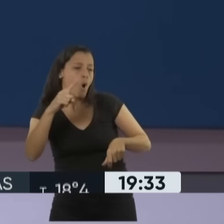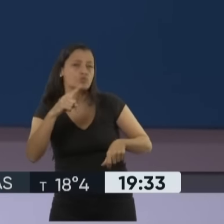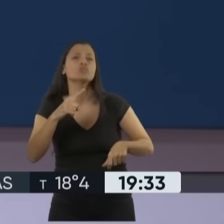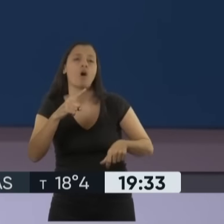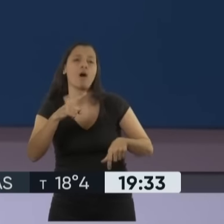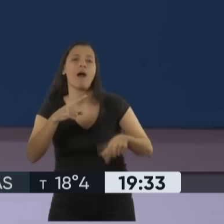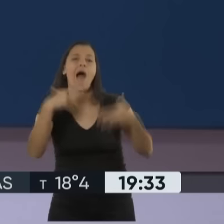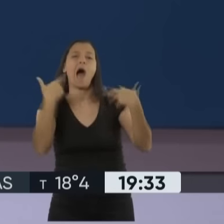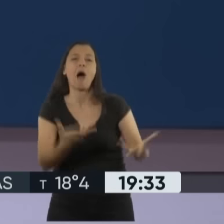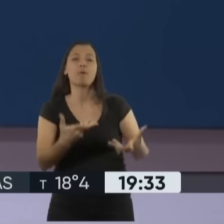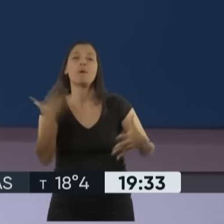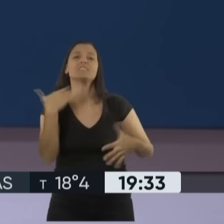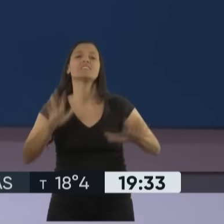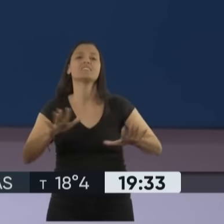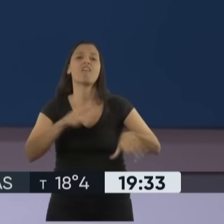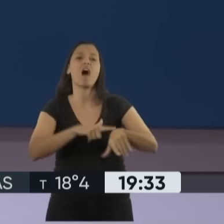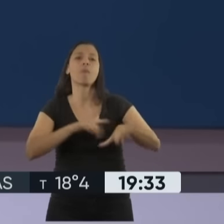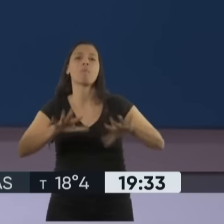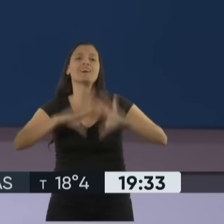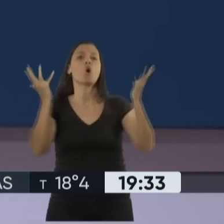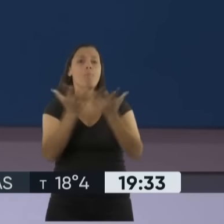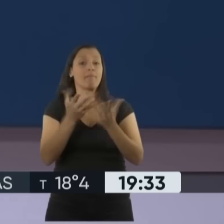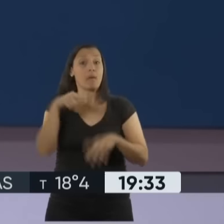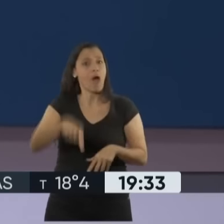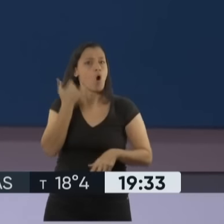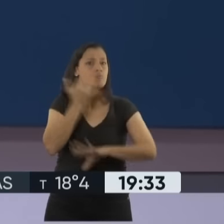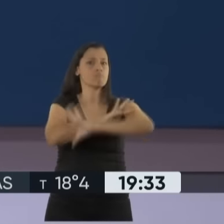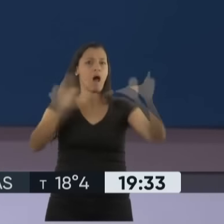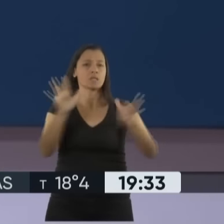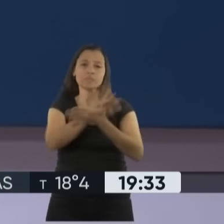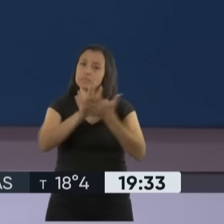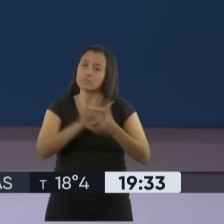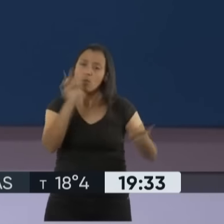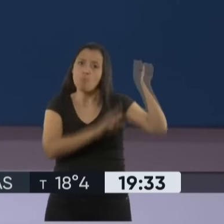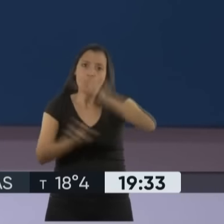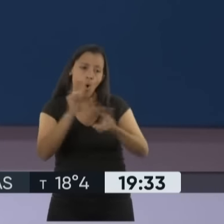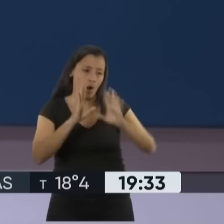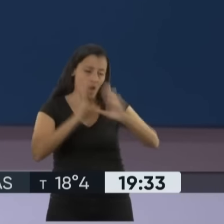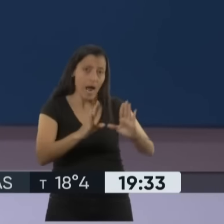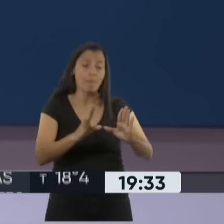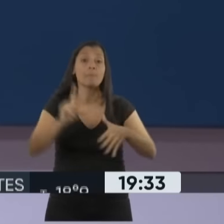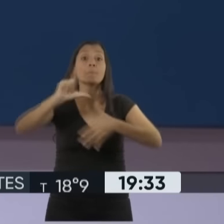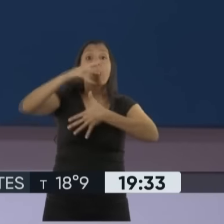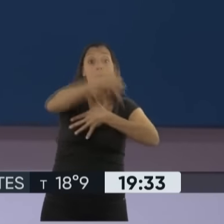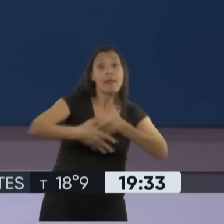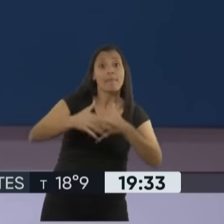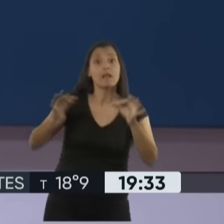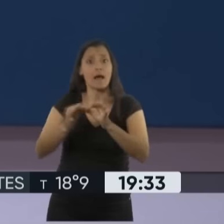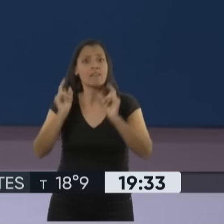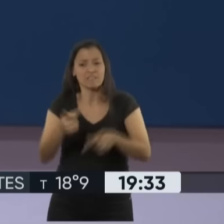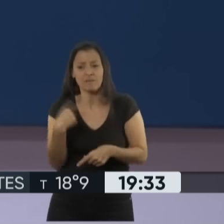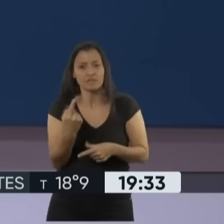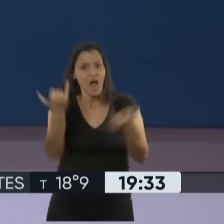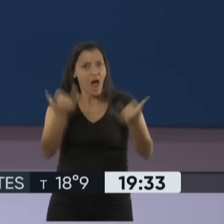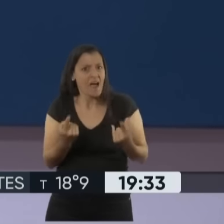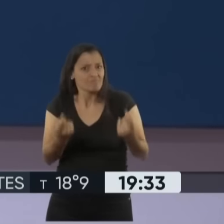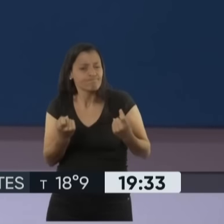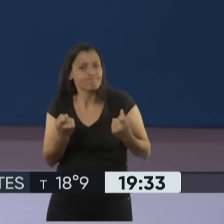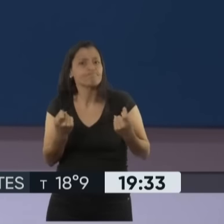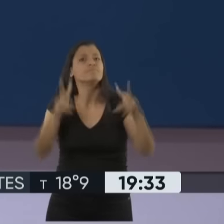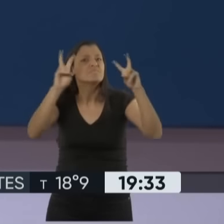la pandemia es hora de enfrentarlos américa latina y el caribe saben de la necesidad de la